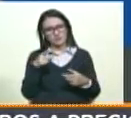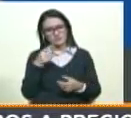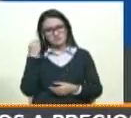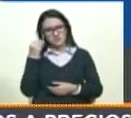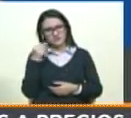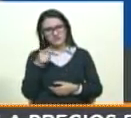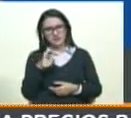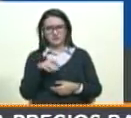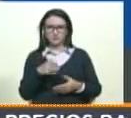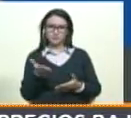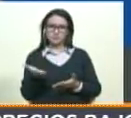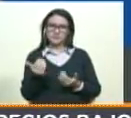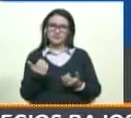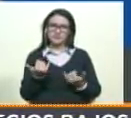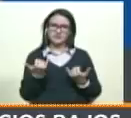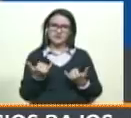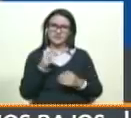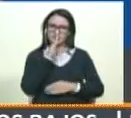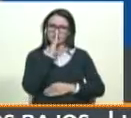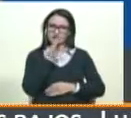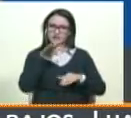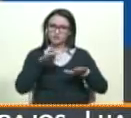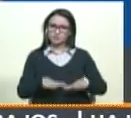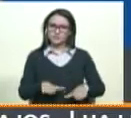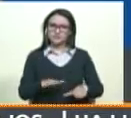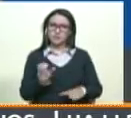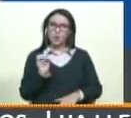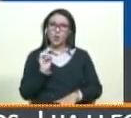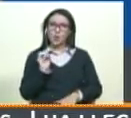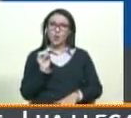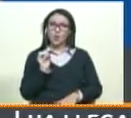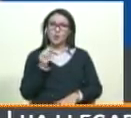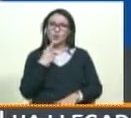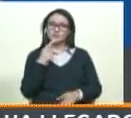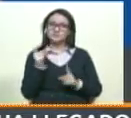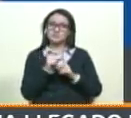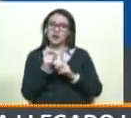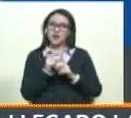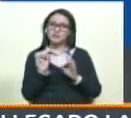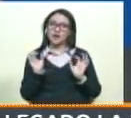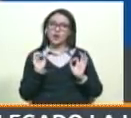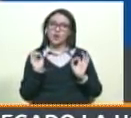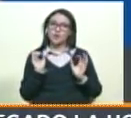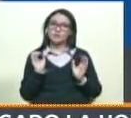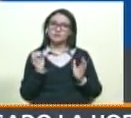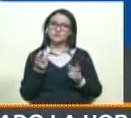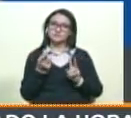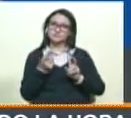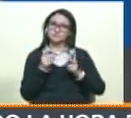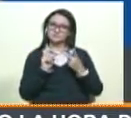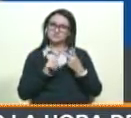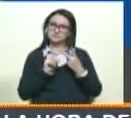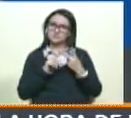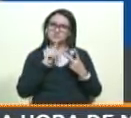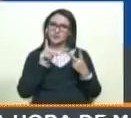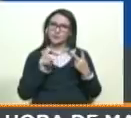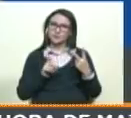interpretan como una solicitud directa a la suspensión, que no está la palabra, y si me permite, ministro, una segunda